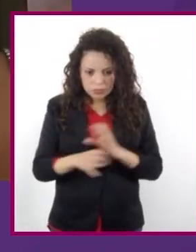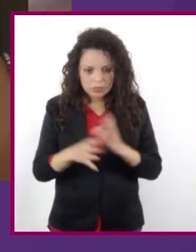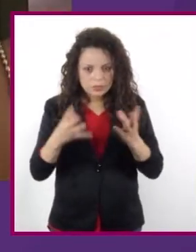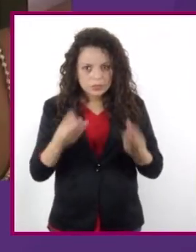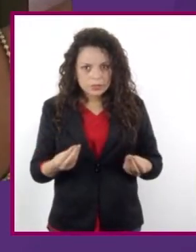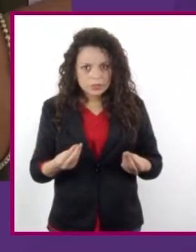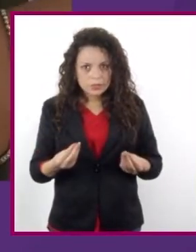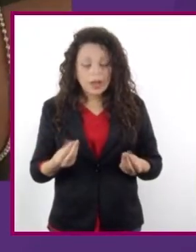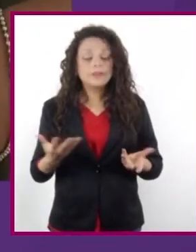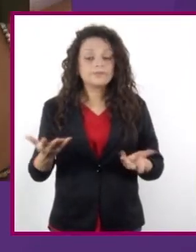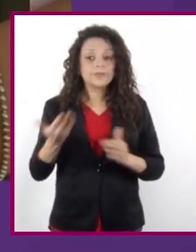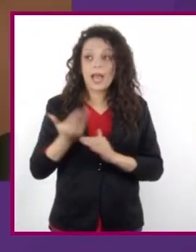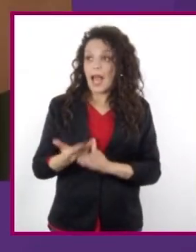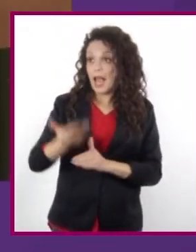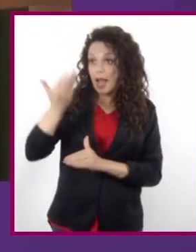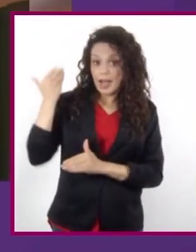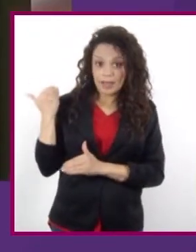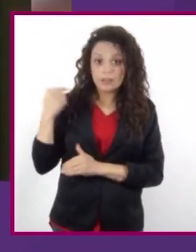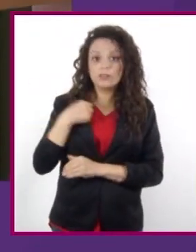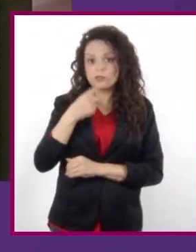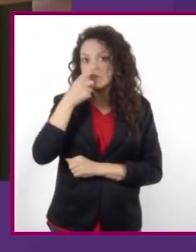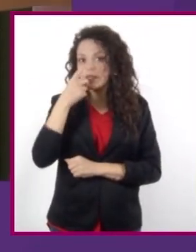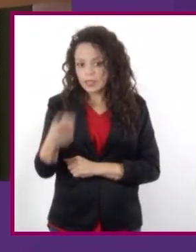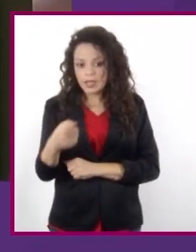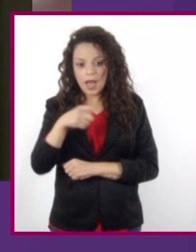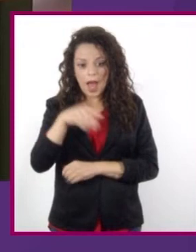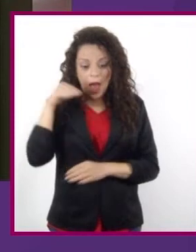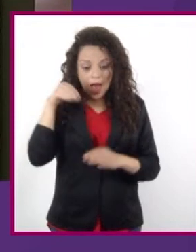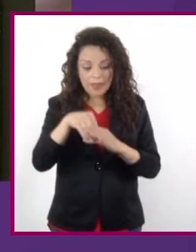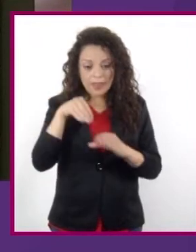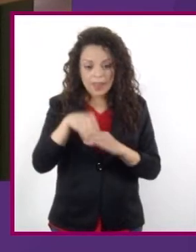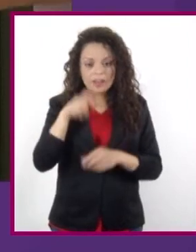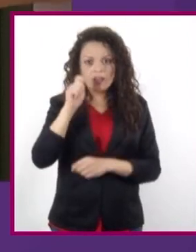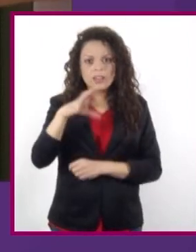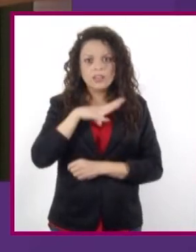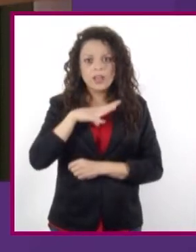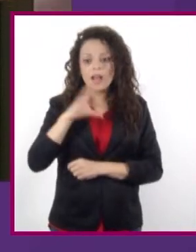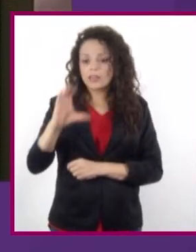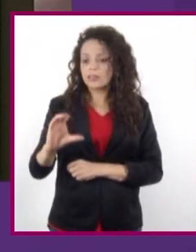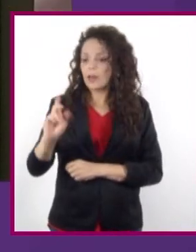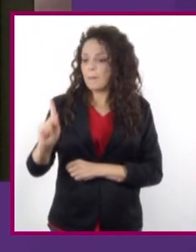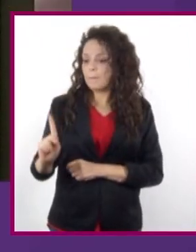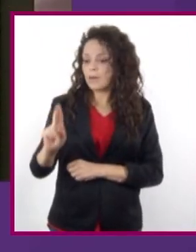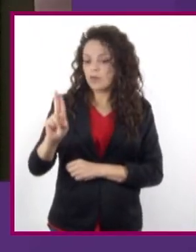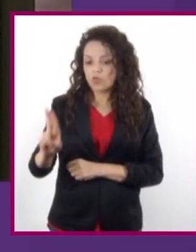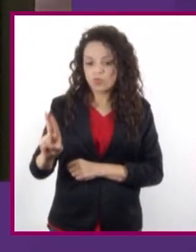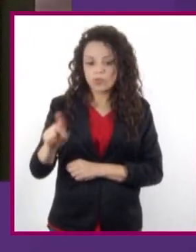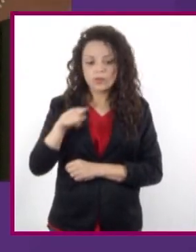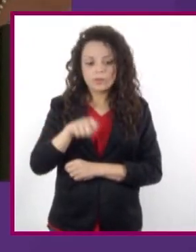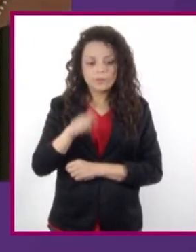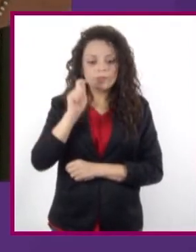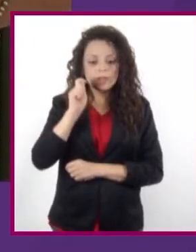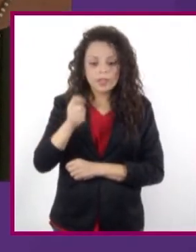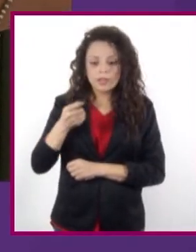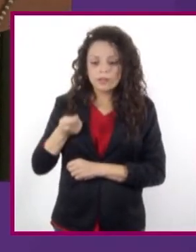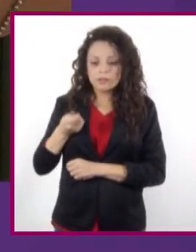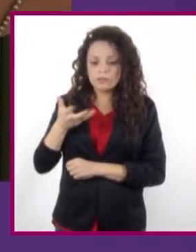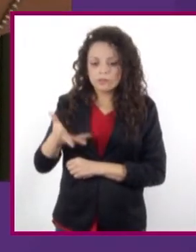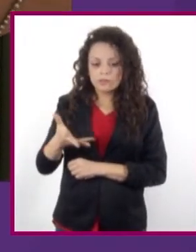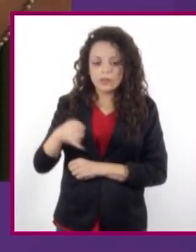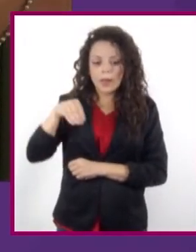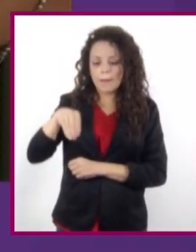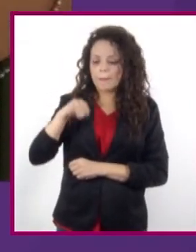Jóvenes, anteriormente les mencioné que dentro del gabinete se encuentra el CPU, el cual solemos llamarlo coloquialmente